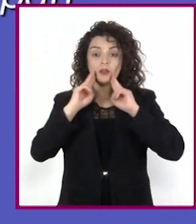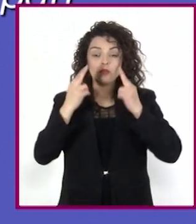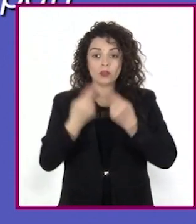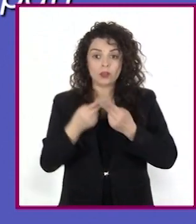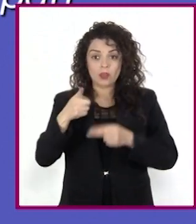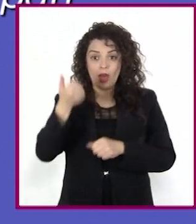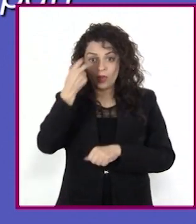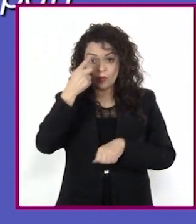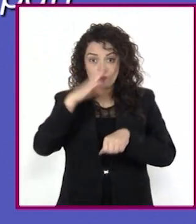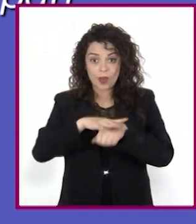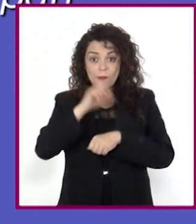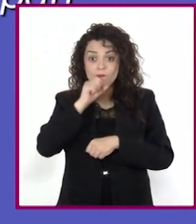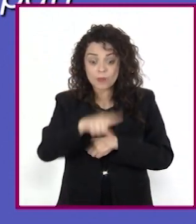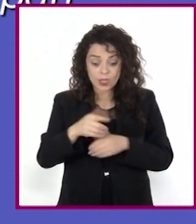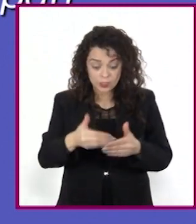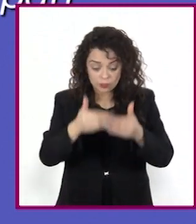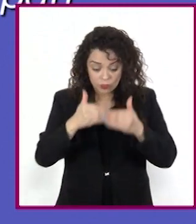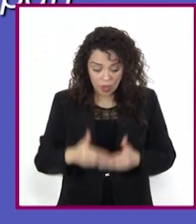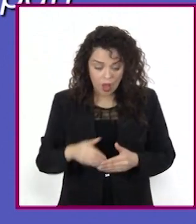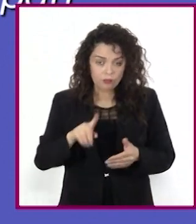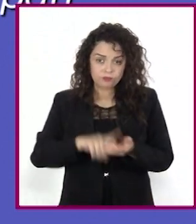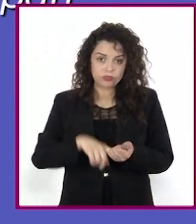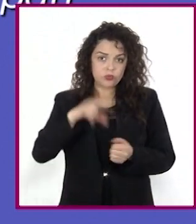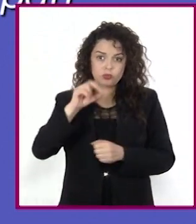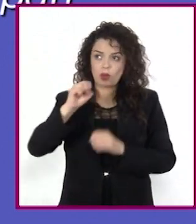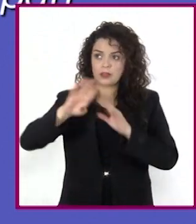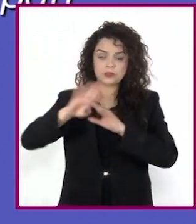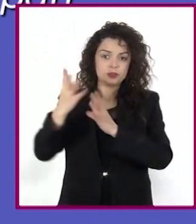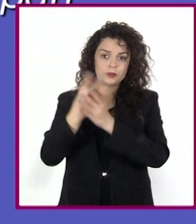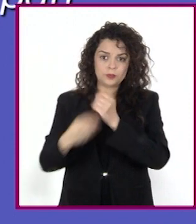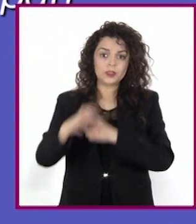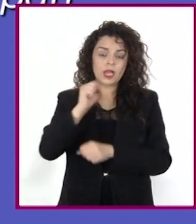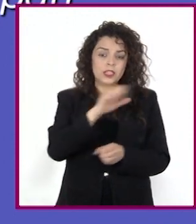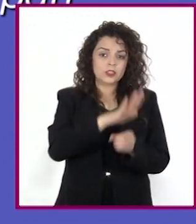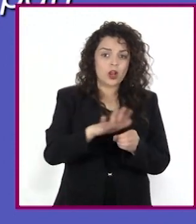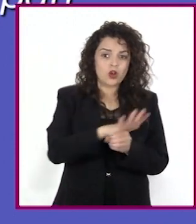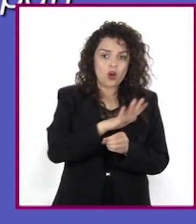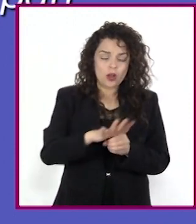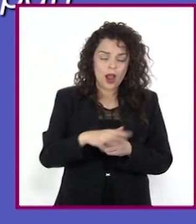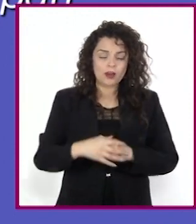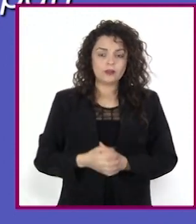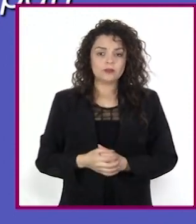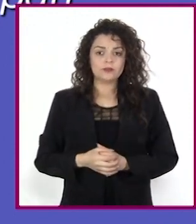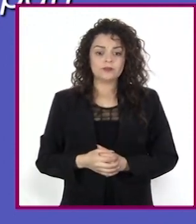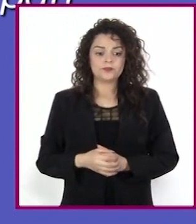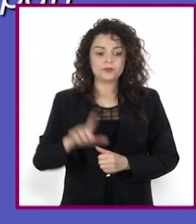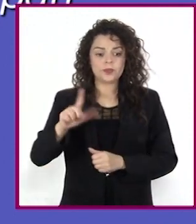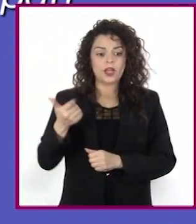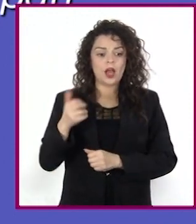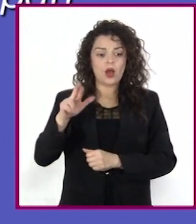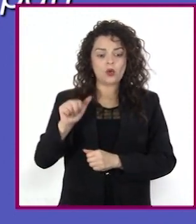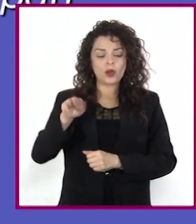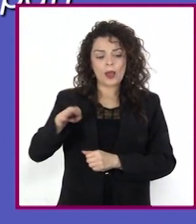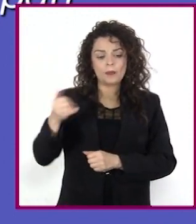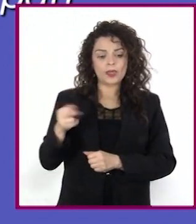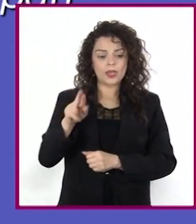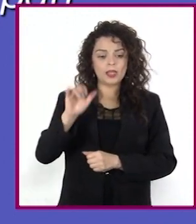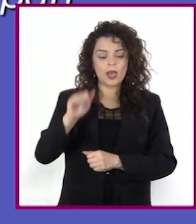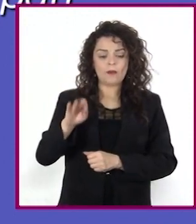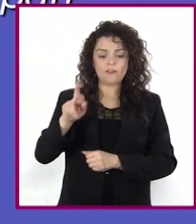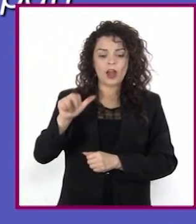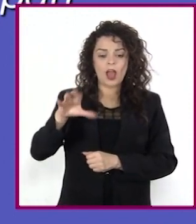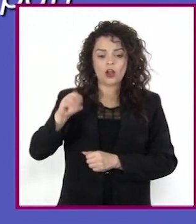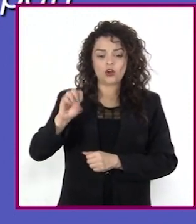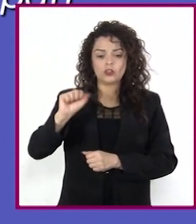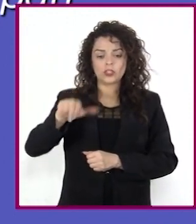administrativa, que quedan reducidos a cambios locales o residenciales. Laura Miriam Franco Sánchez, migración y remesas